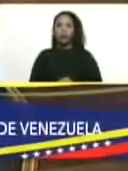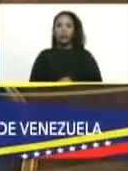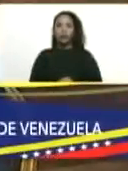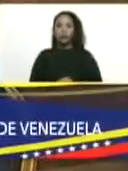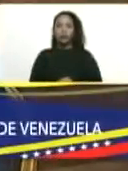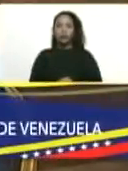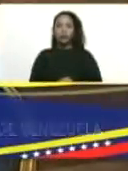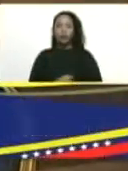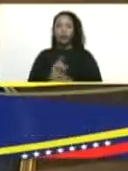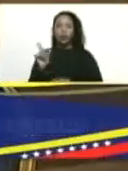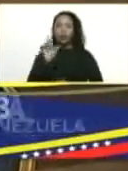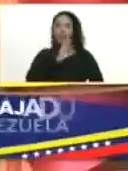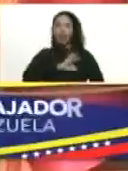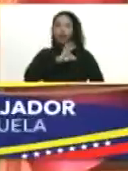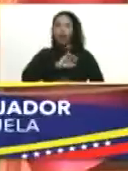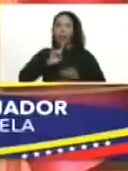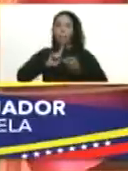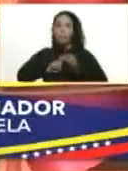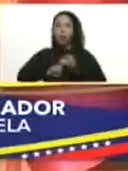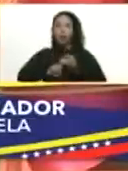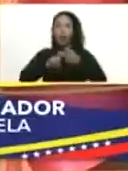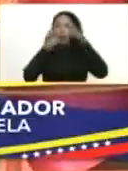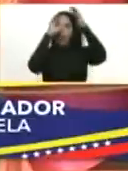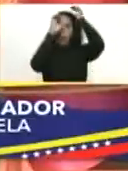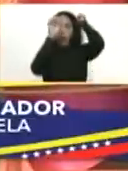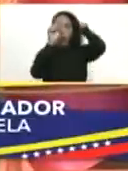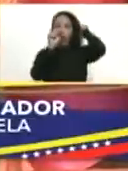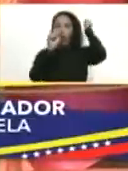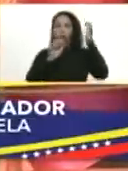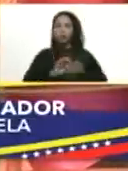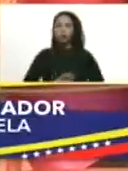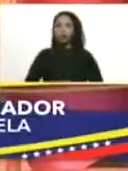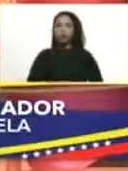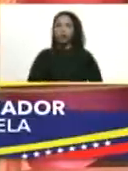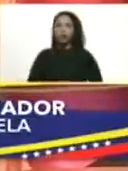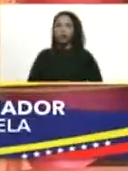su señora esposa Xia Pei Yuan,